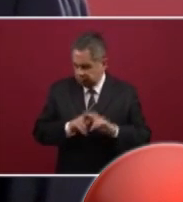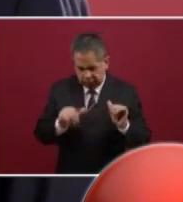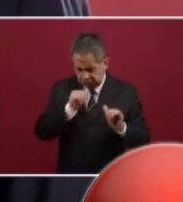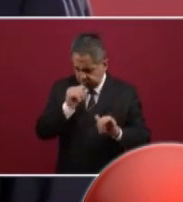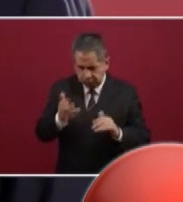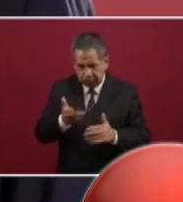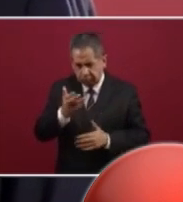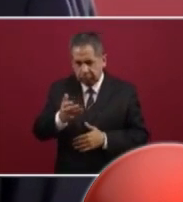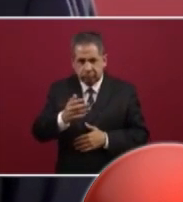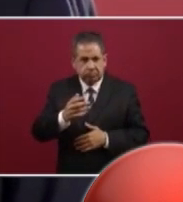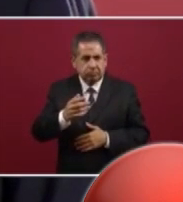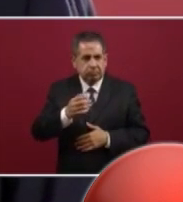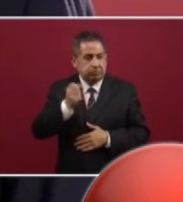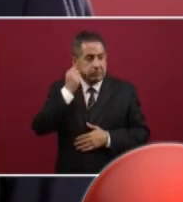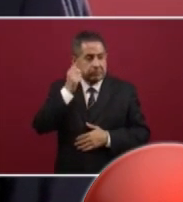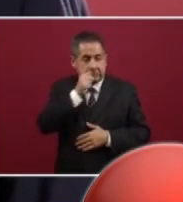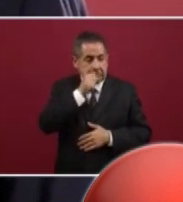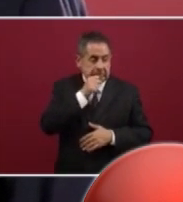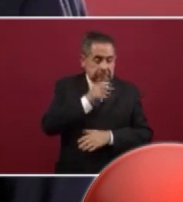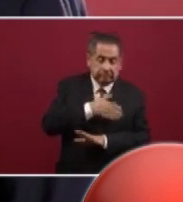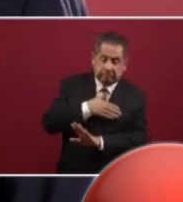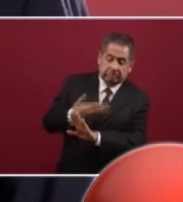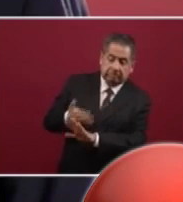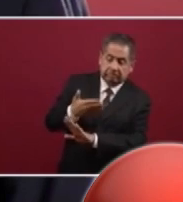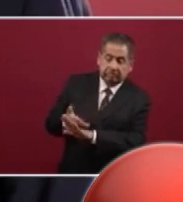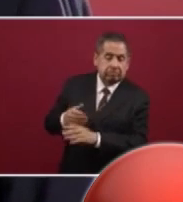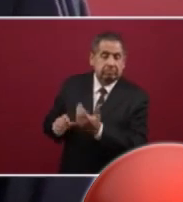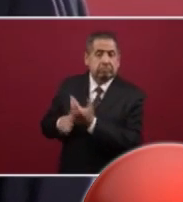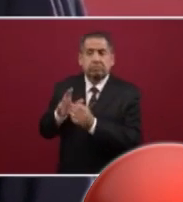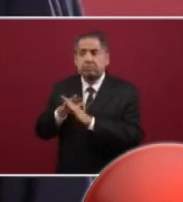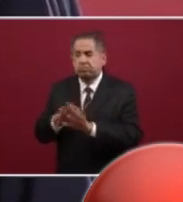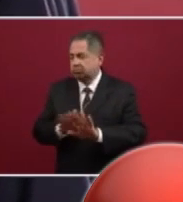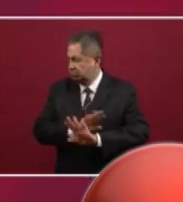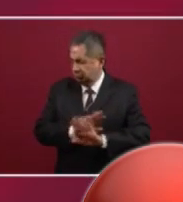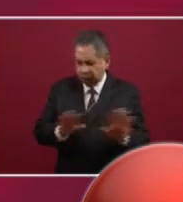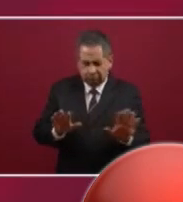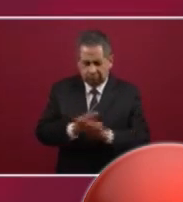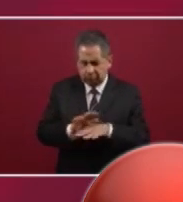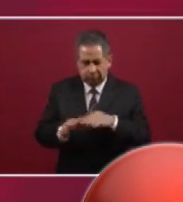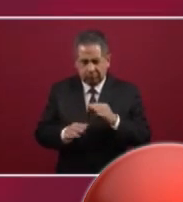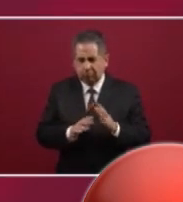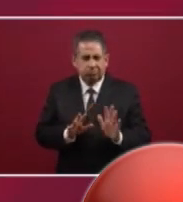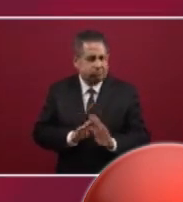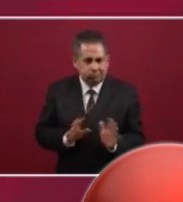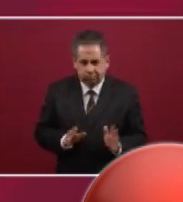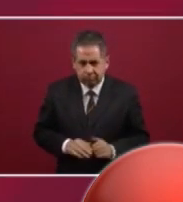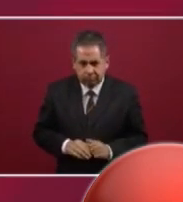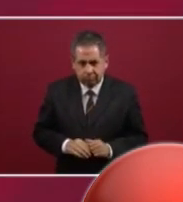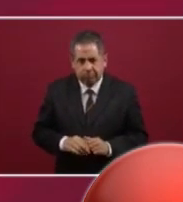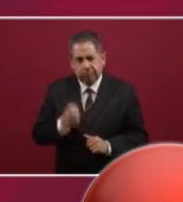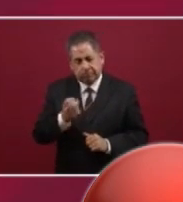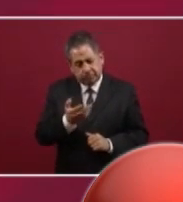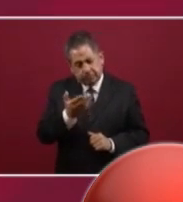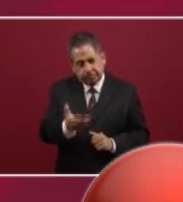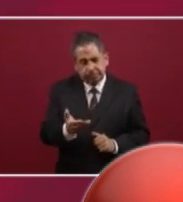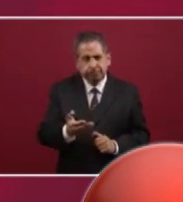nada de campañas contra migrantes. Eso